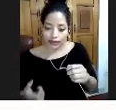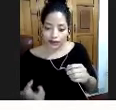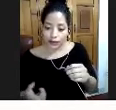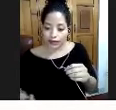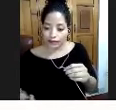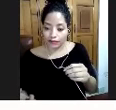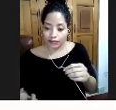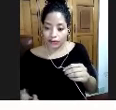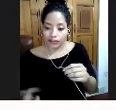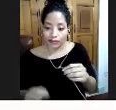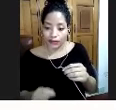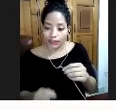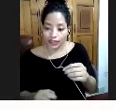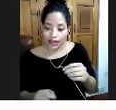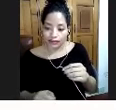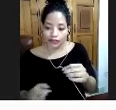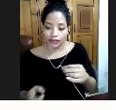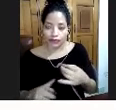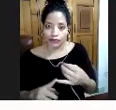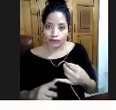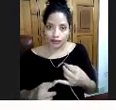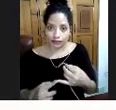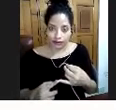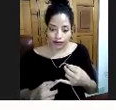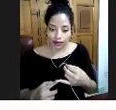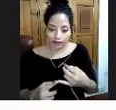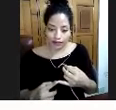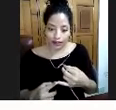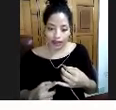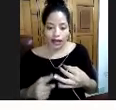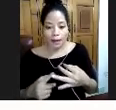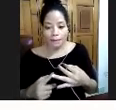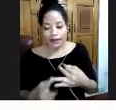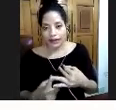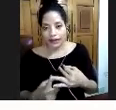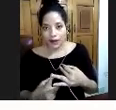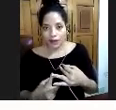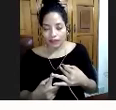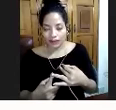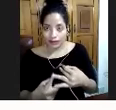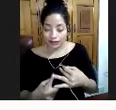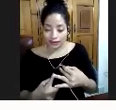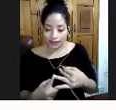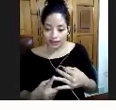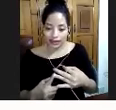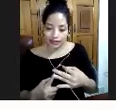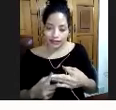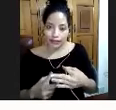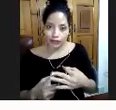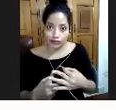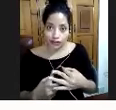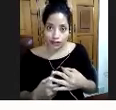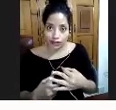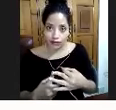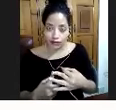de recopilar información de menores de edad sobre su ubicación geográfica, páginas web que visitan, es decir,